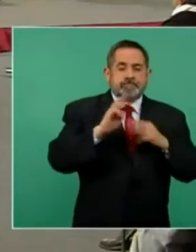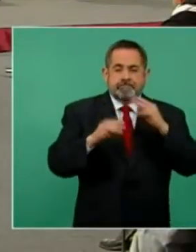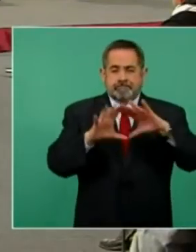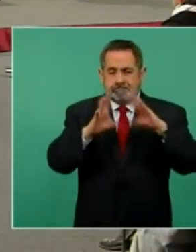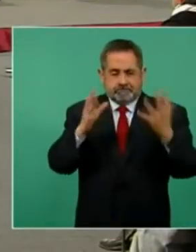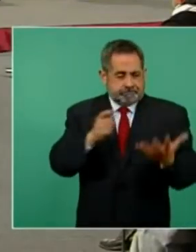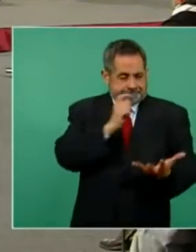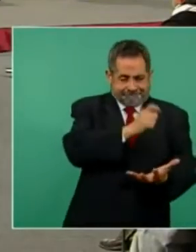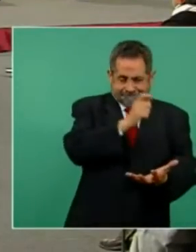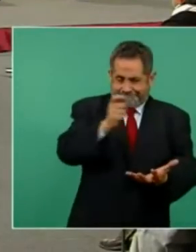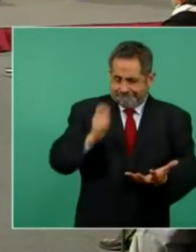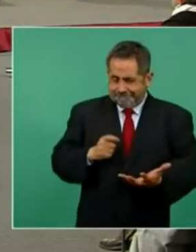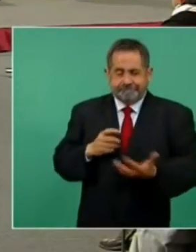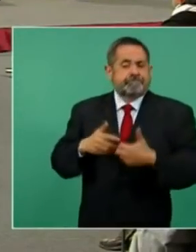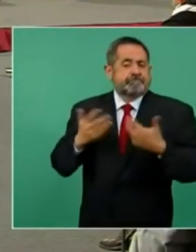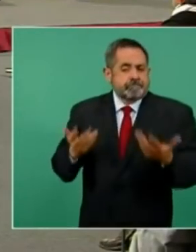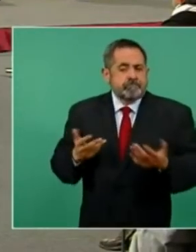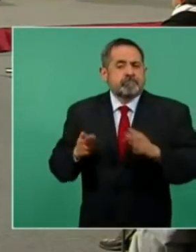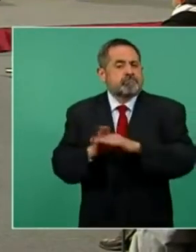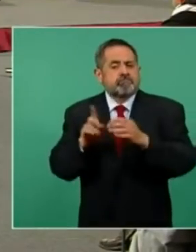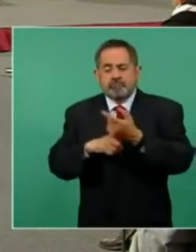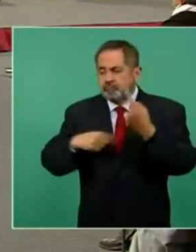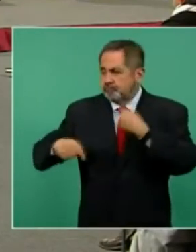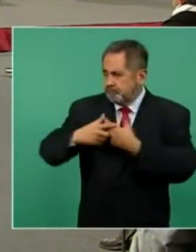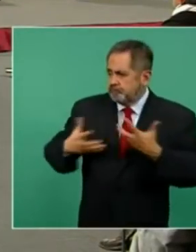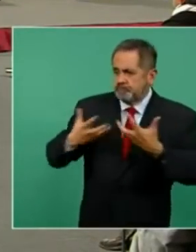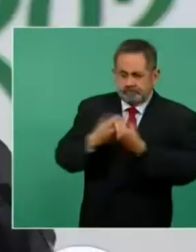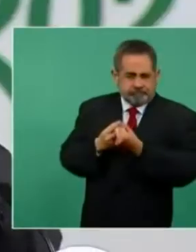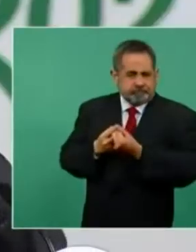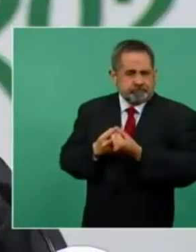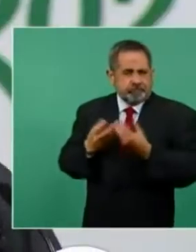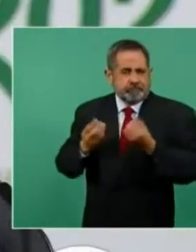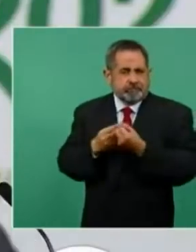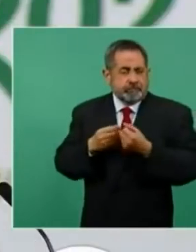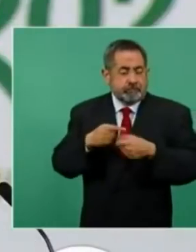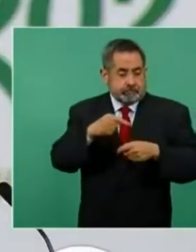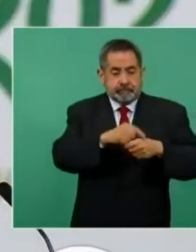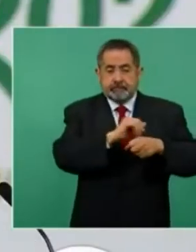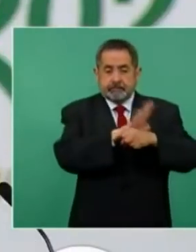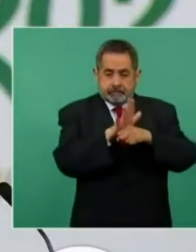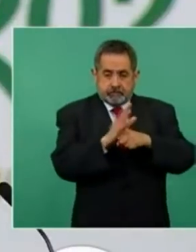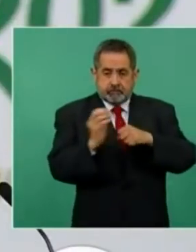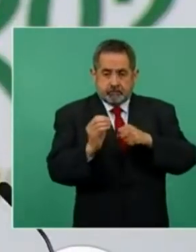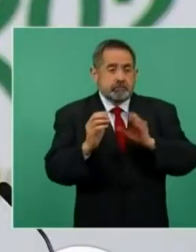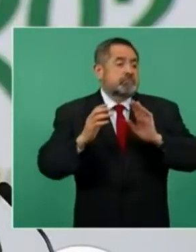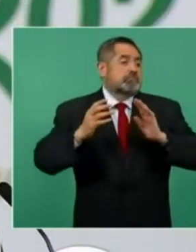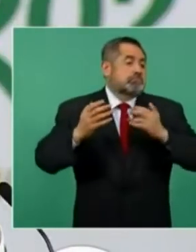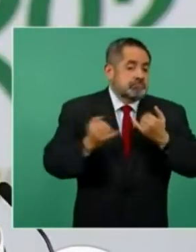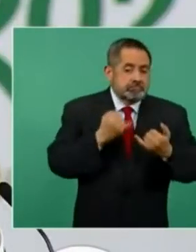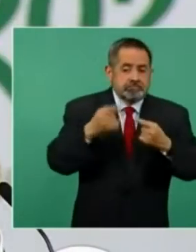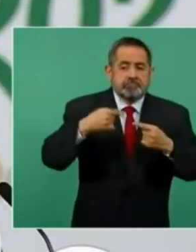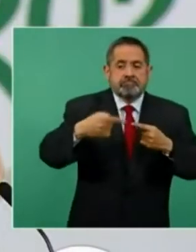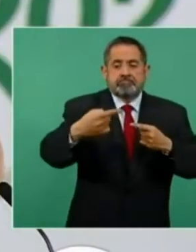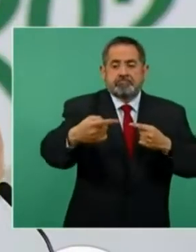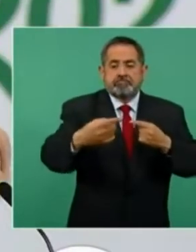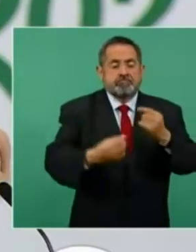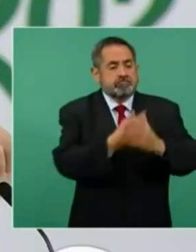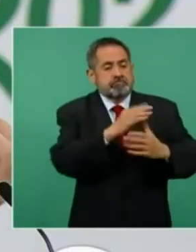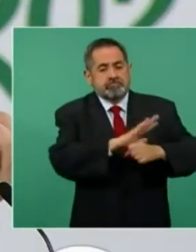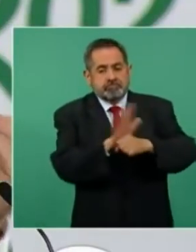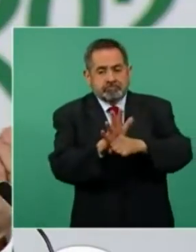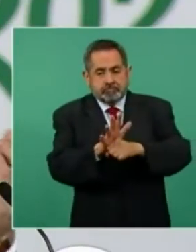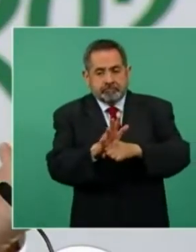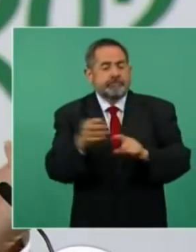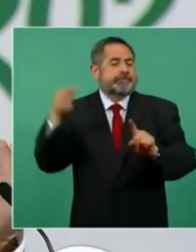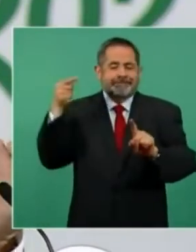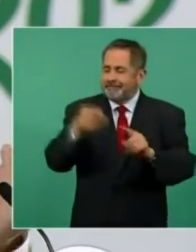y qué podemos hacer en conjunto frente a estas nuevas variantes se convirtió el tema de salud del tema